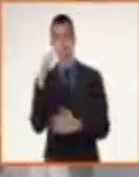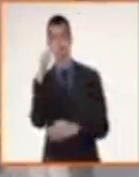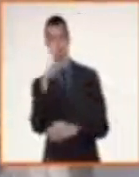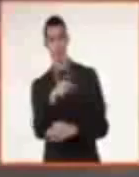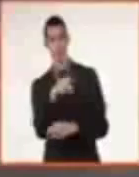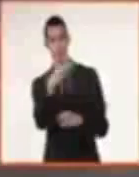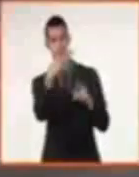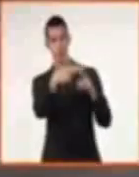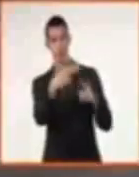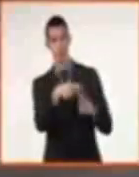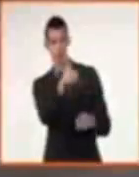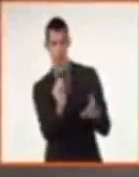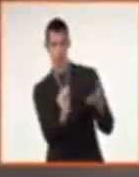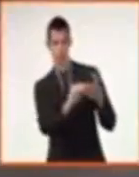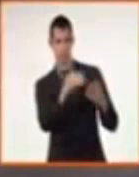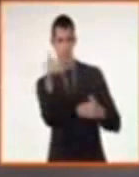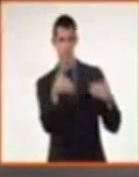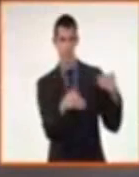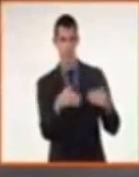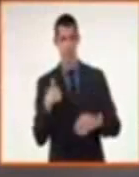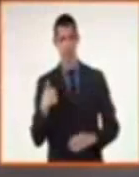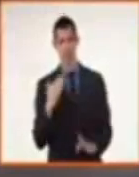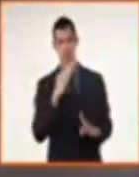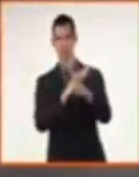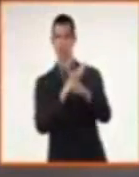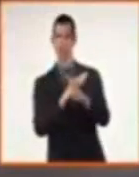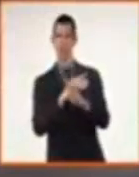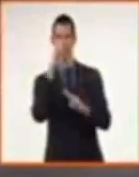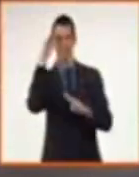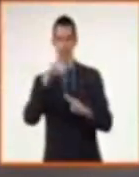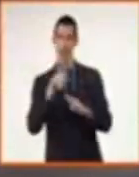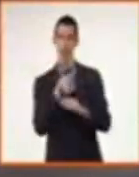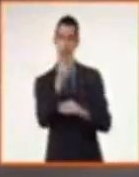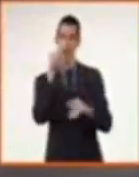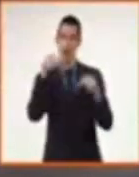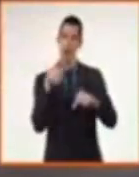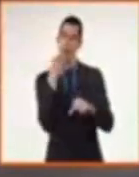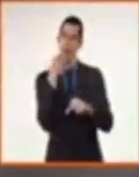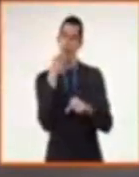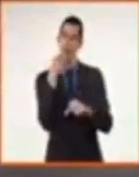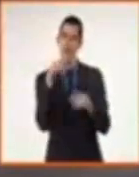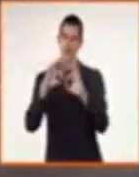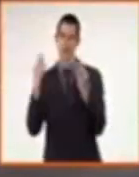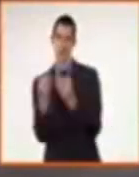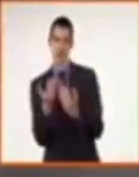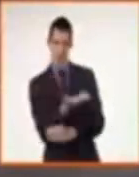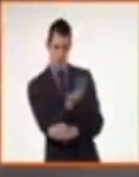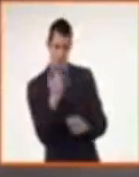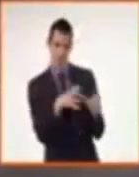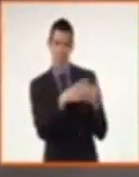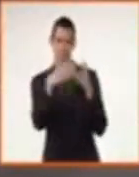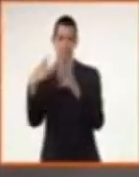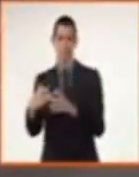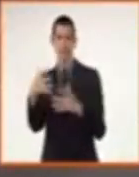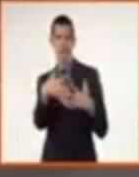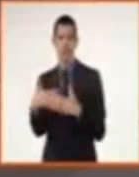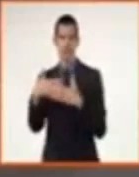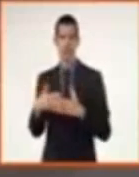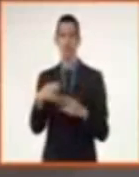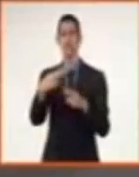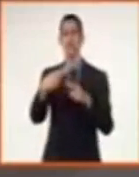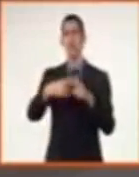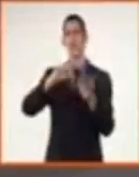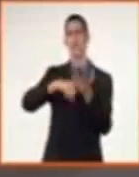como si fuera una información oficial. De hecho, hasta la palomita de como que era oficial el... Todo lo hicieron como para